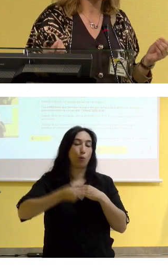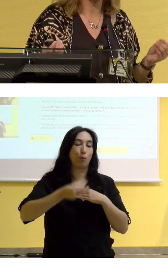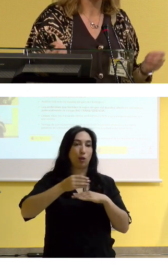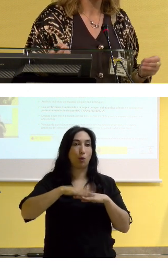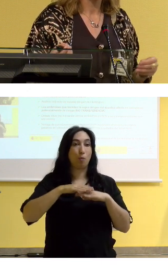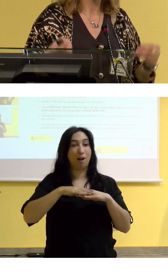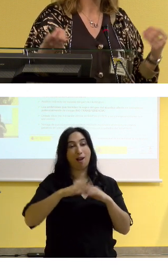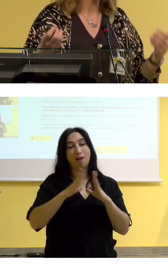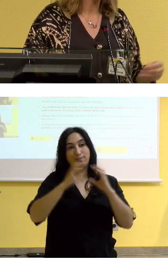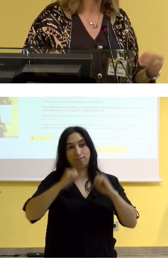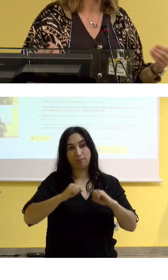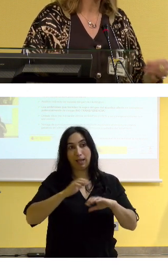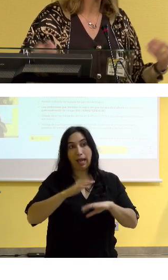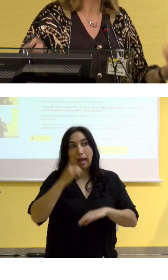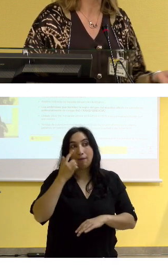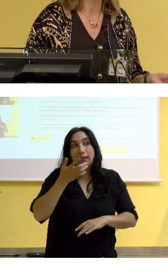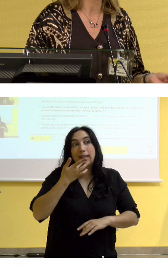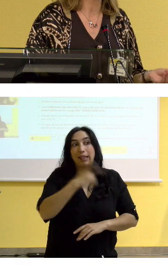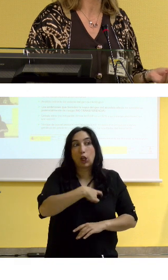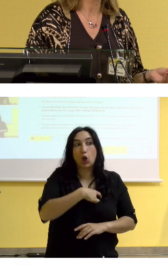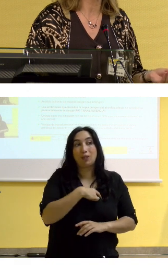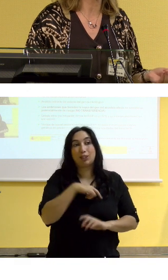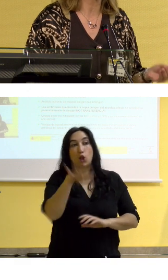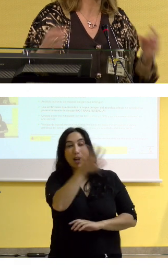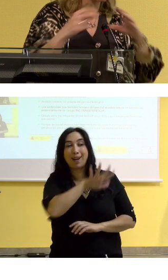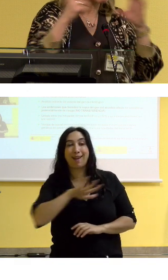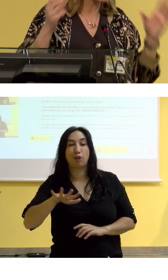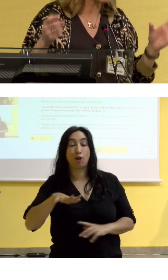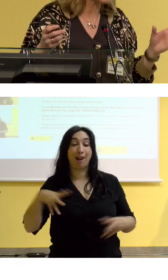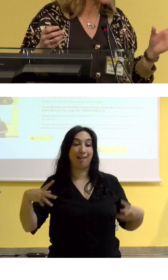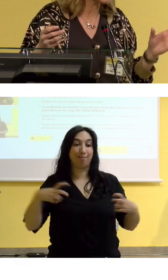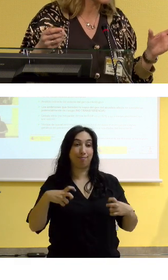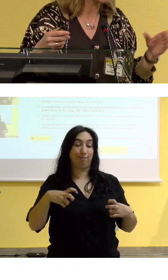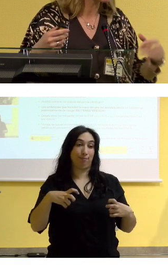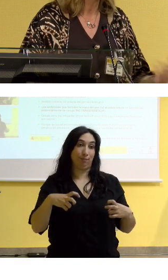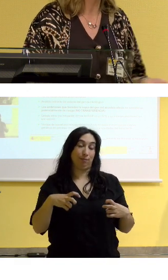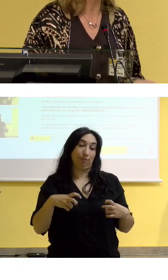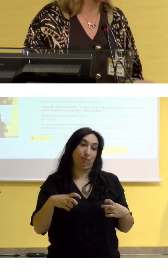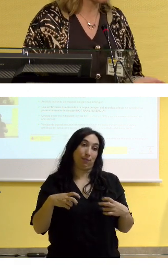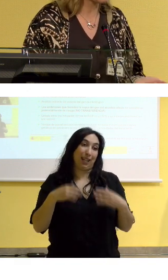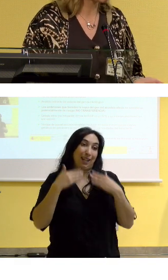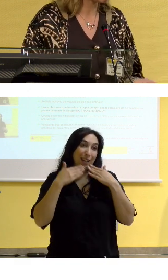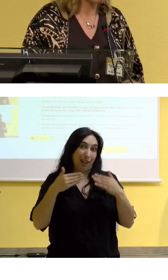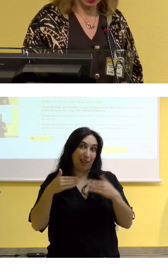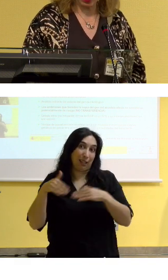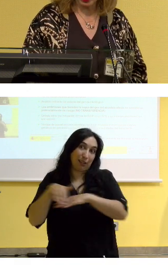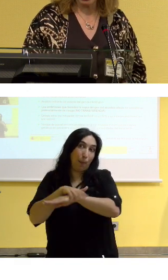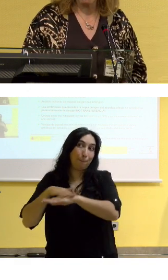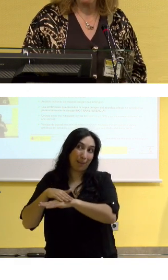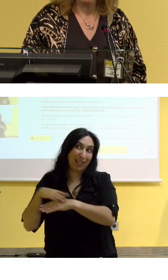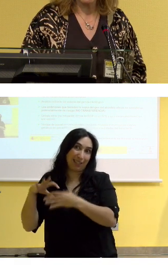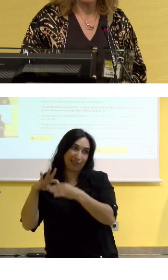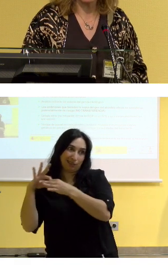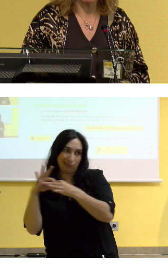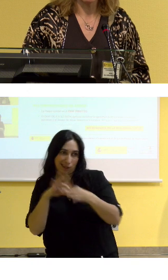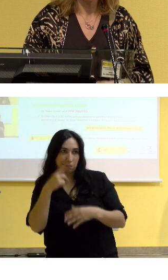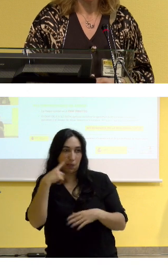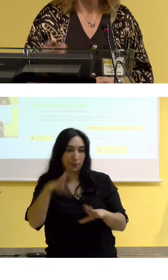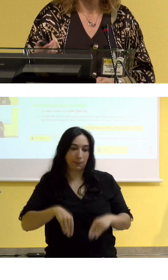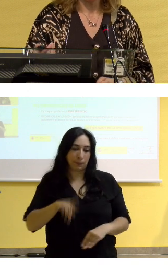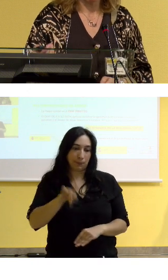ver si así la Comisión Nacional de Reproducción Asistida, que está a nivel del Ministerio, lo acepta. ¿De acuerdo?